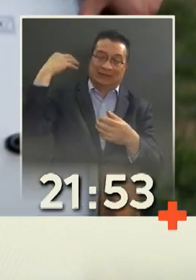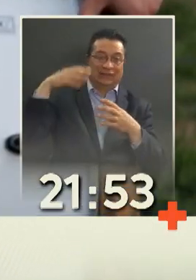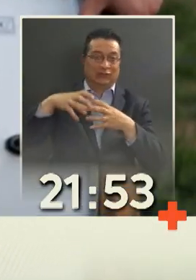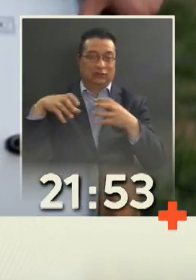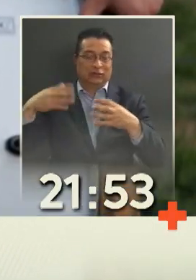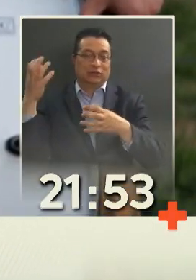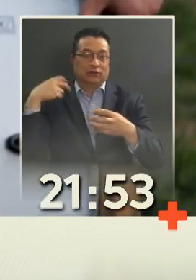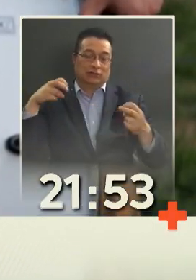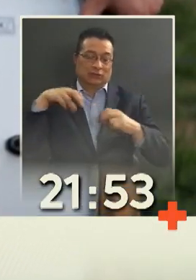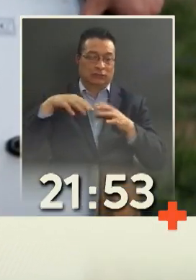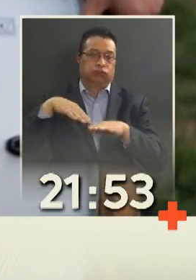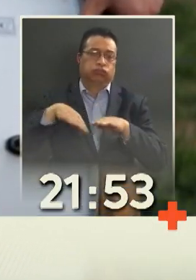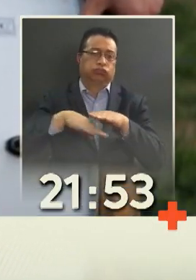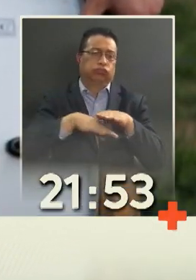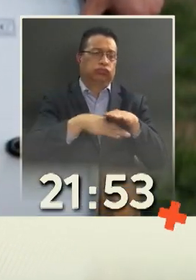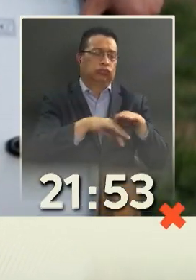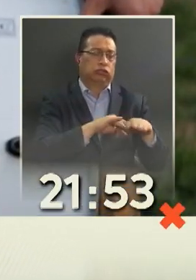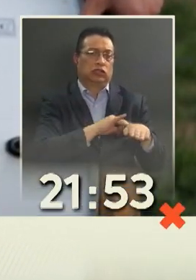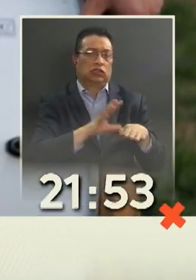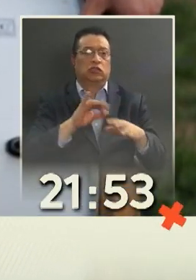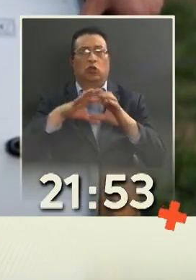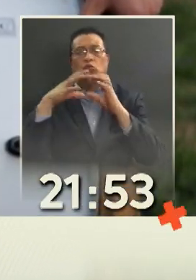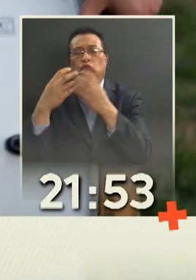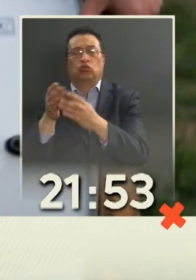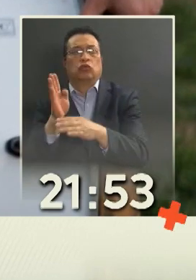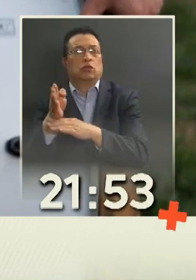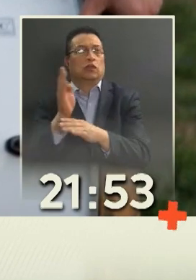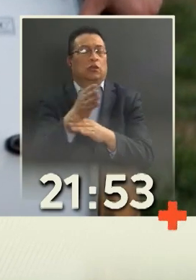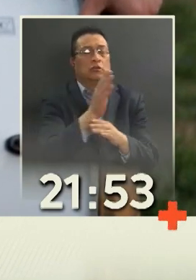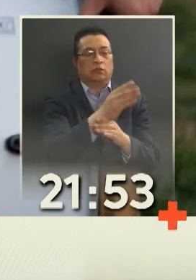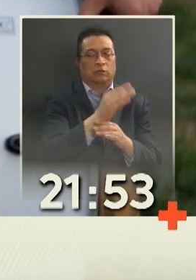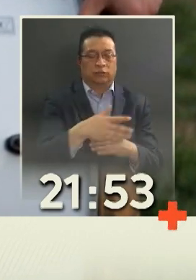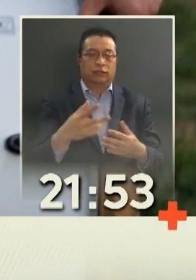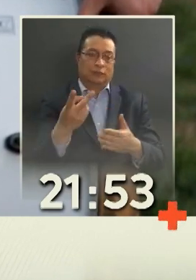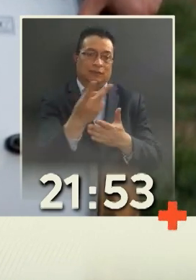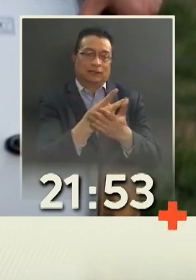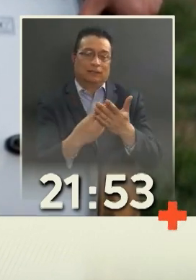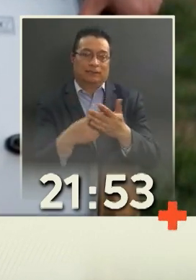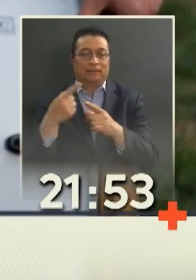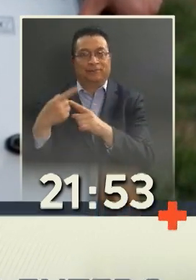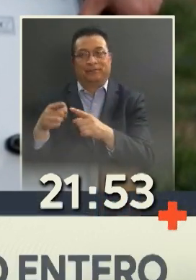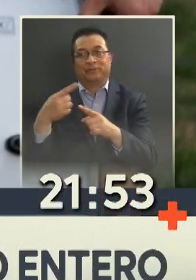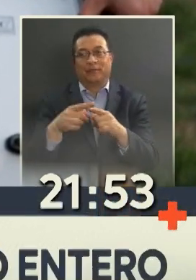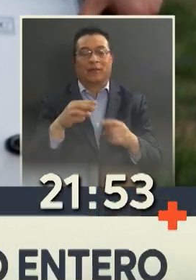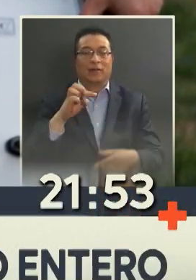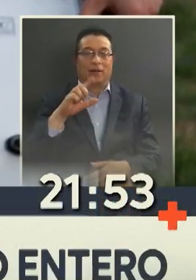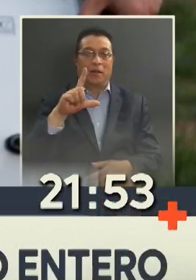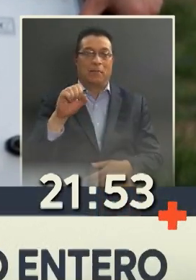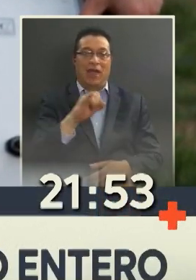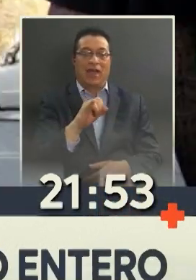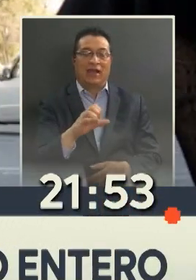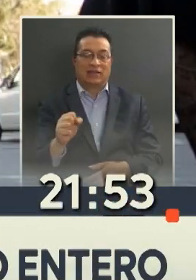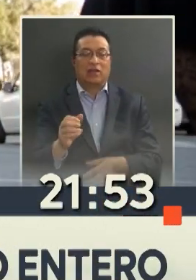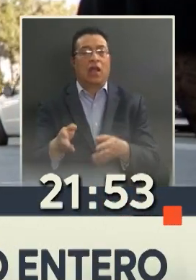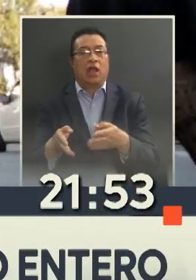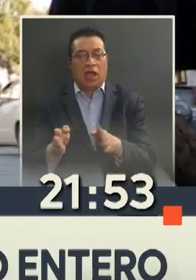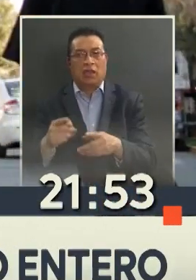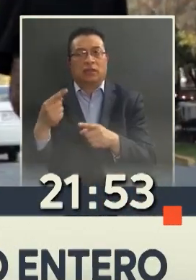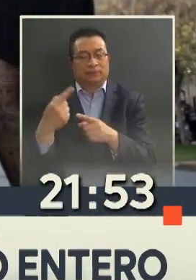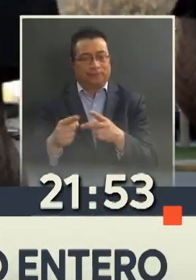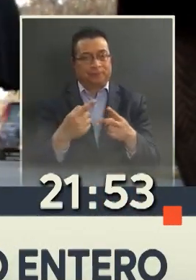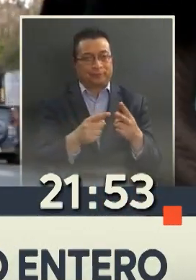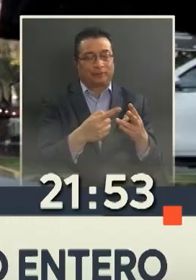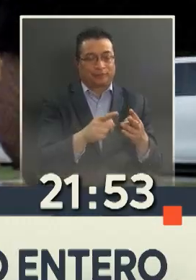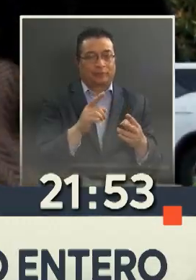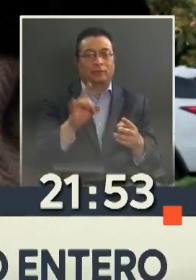y, bueno, por el mundo, haciendo nuestro arte en diferentes plazas y en diferentes calles. Y cada una